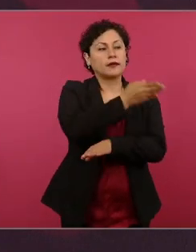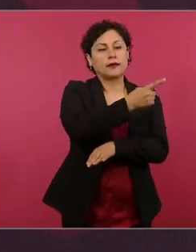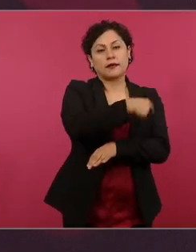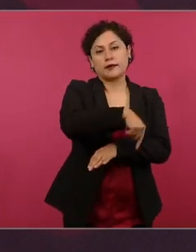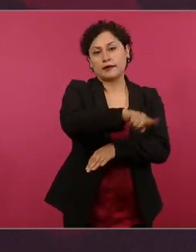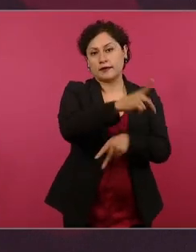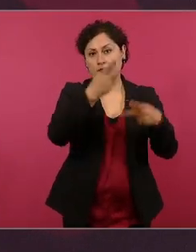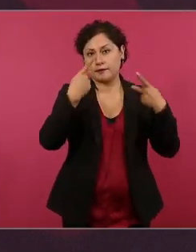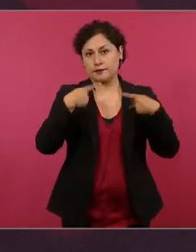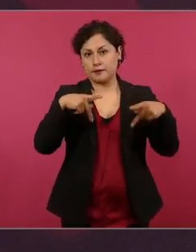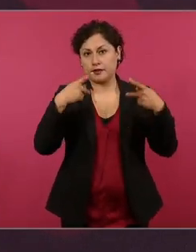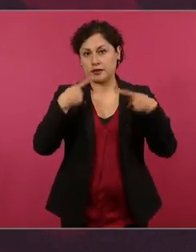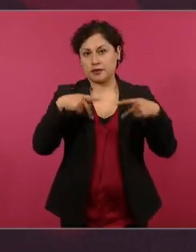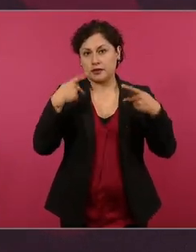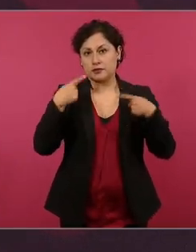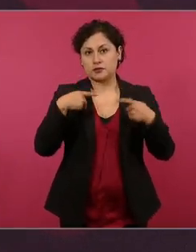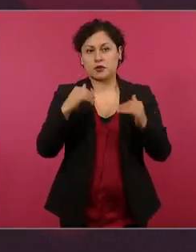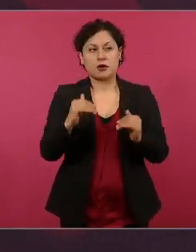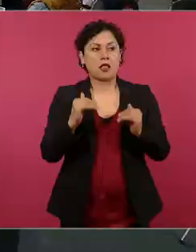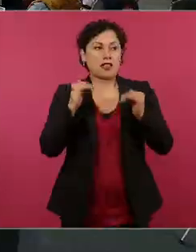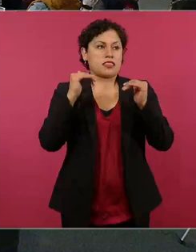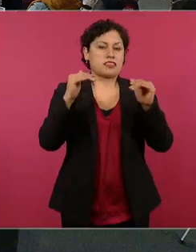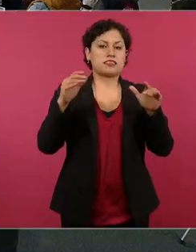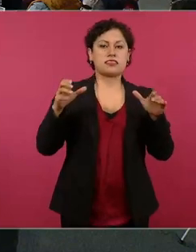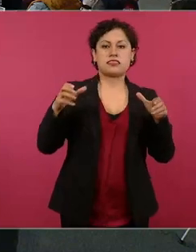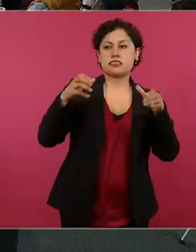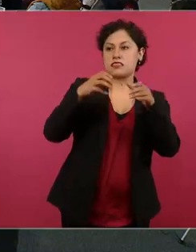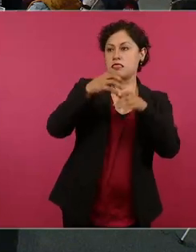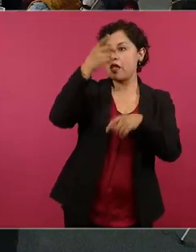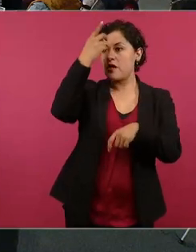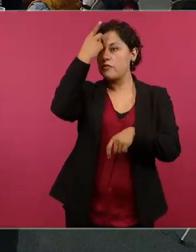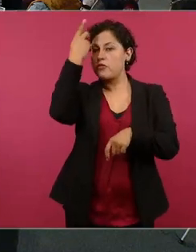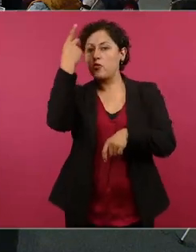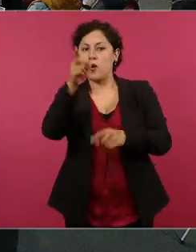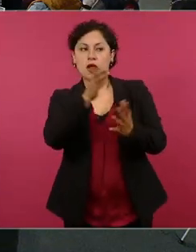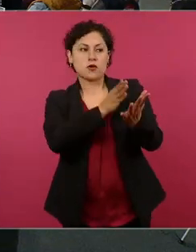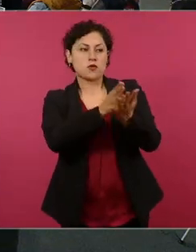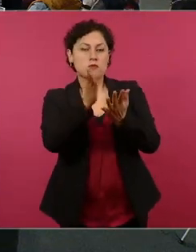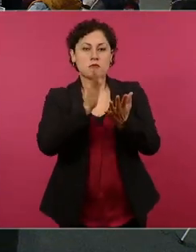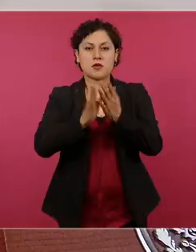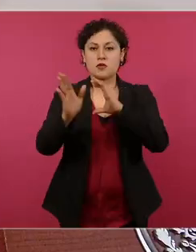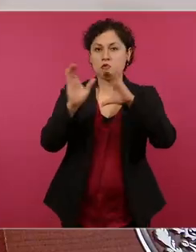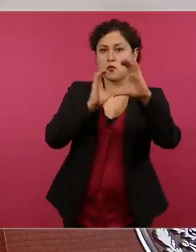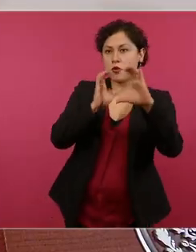los potentados, los dueños de los medios de información. A ver,